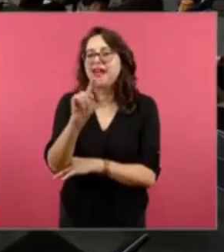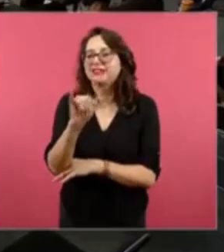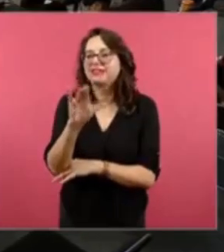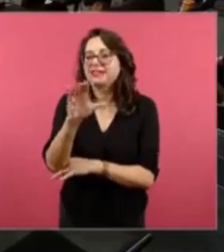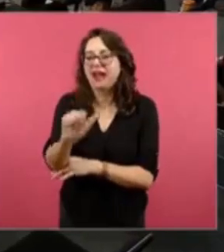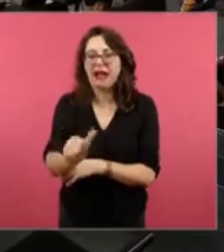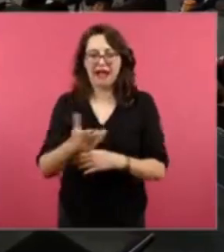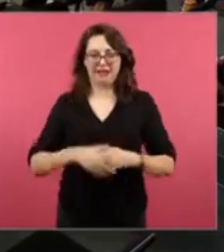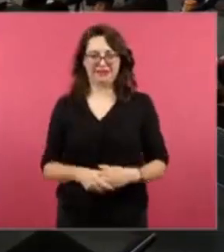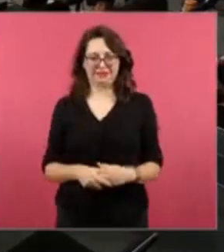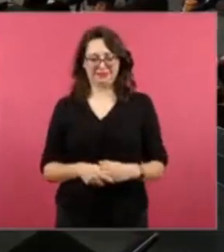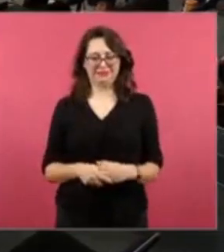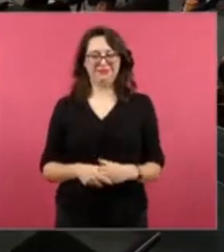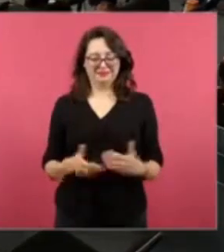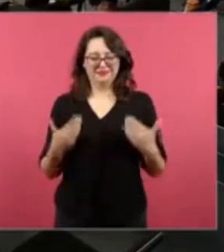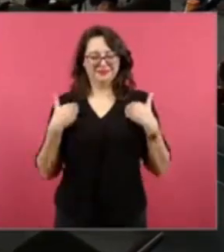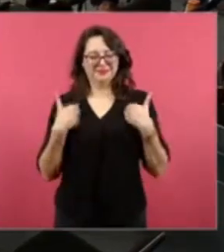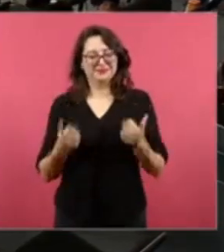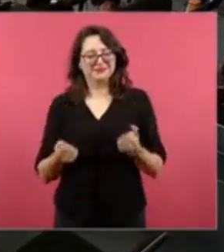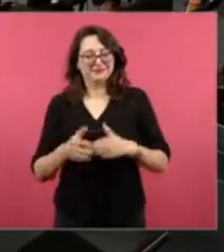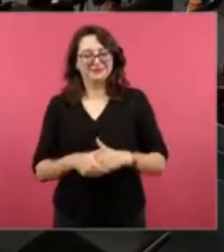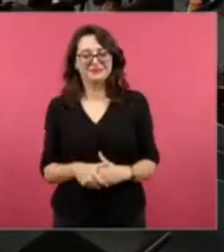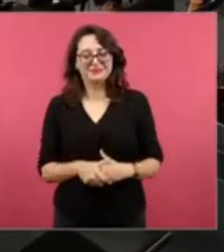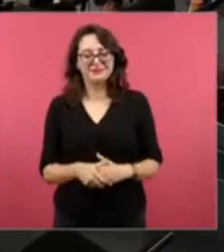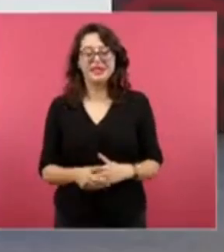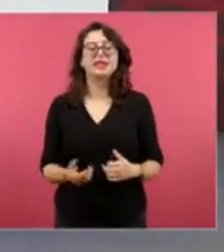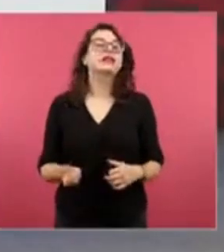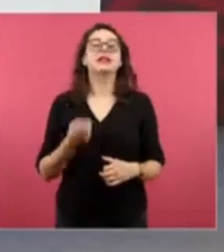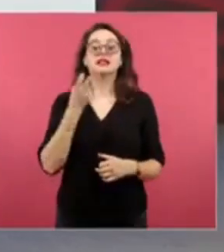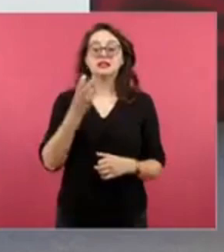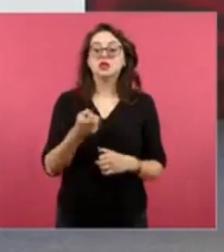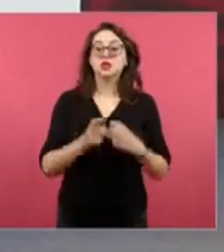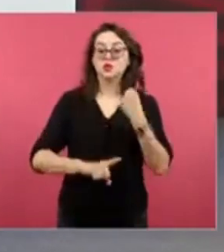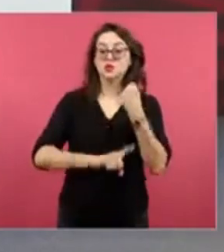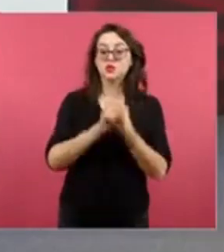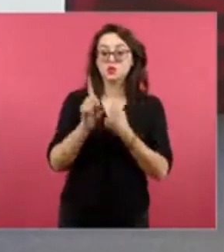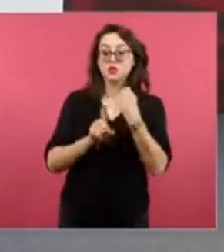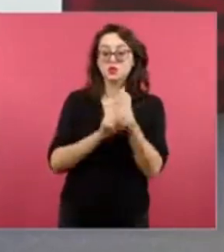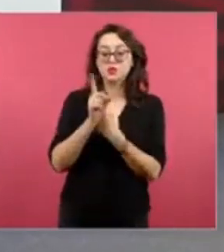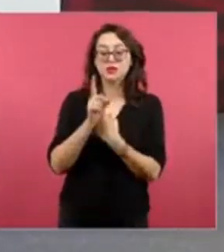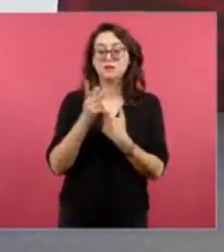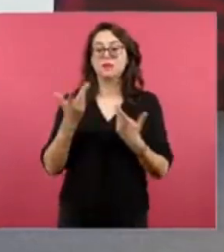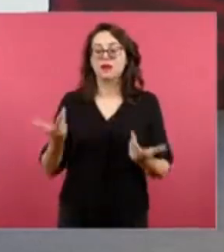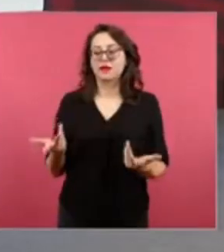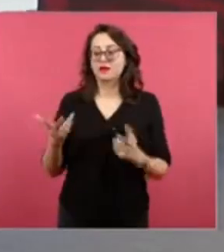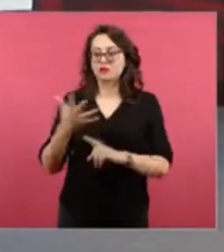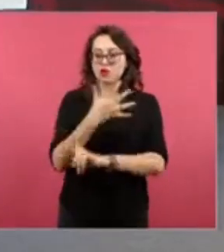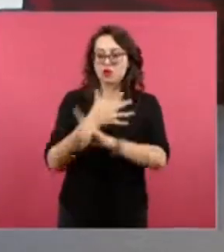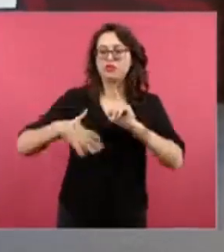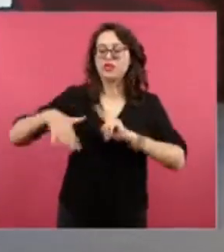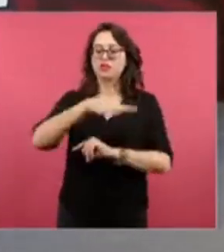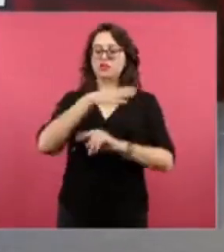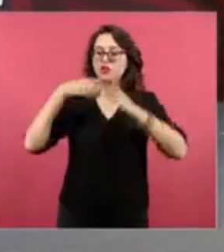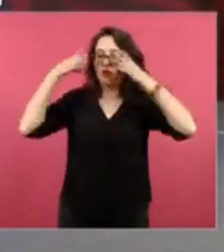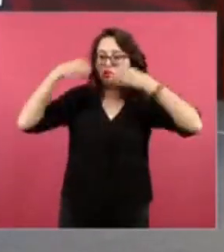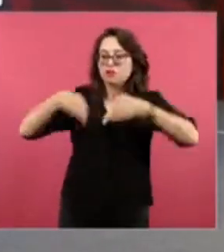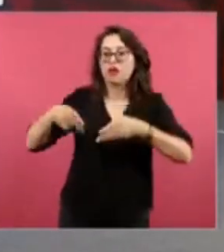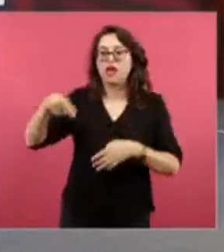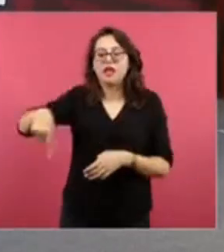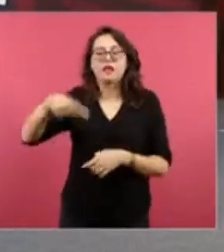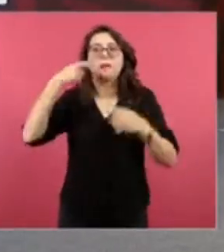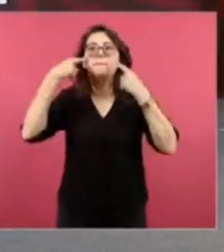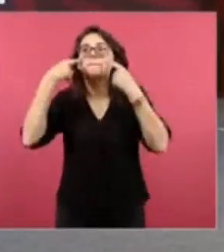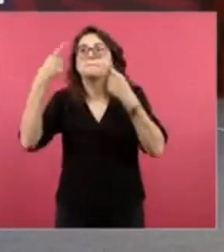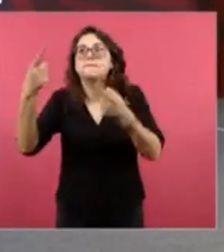Bien, y pues y lo que les acabé de comentar es una problemática situada, el contexto. Y